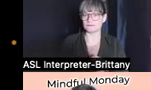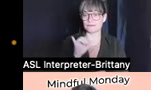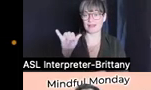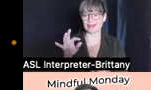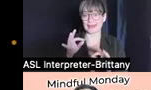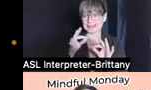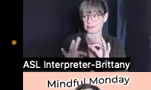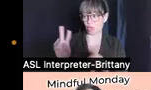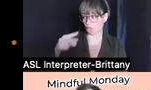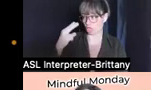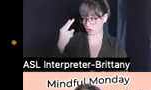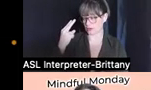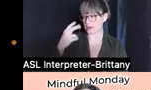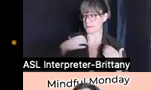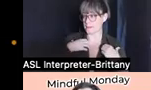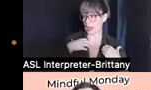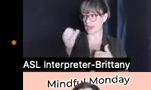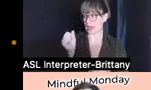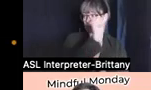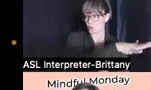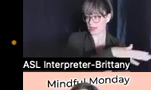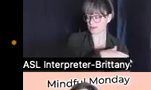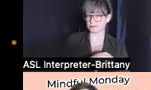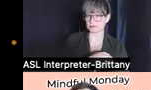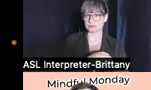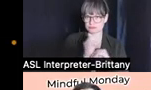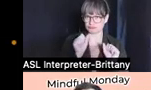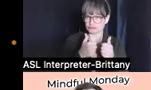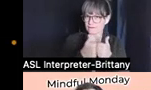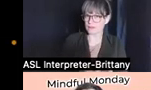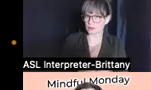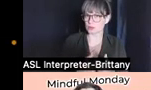Es mírame, guarda la mochila y lo pueden hacer.